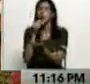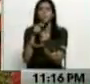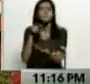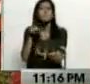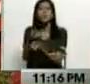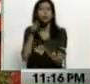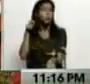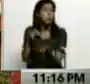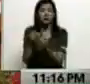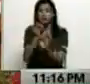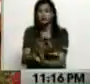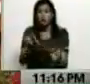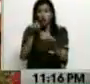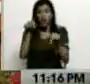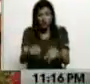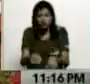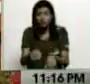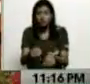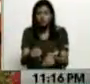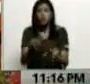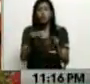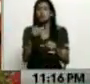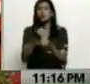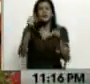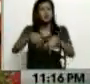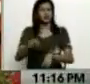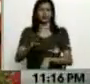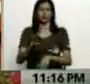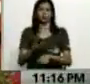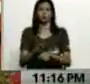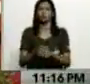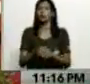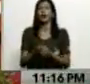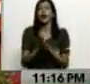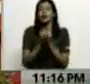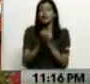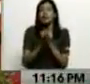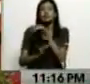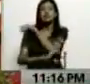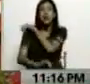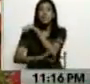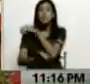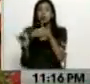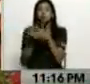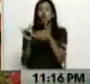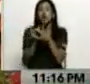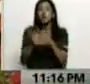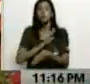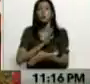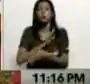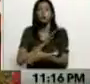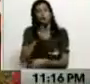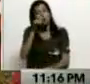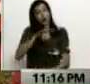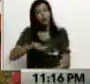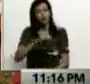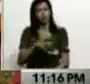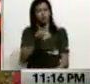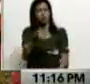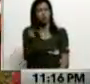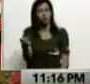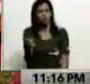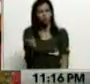conocido esos nunca trabajaron aquí en Venezuela lo que tenían eraa un negocio cambiario con los dólares del pueblo